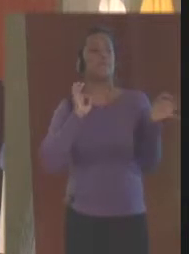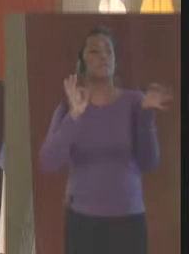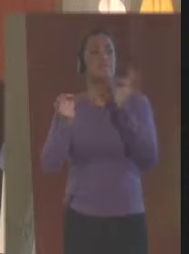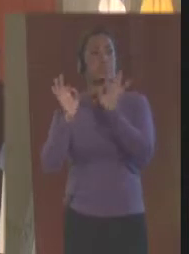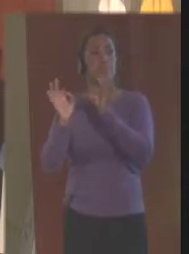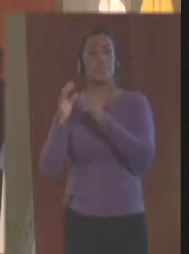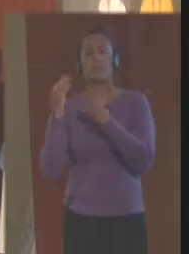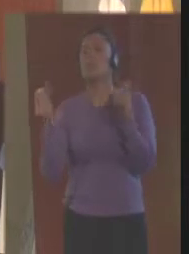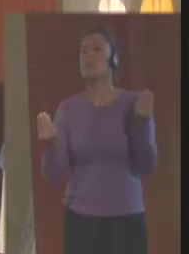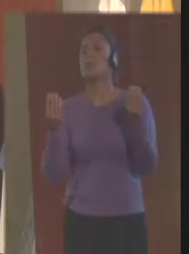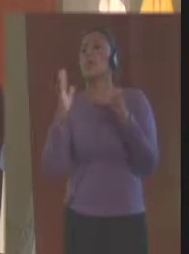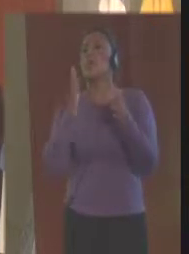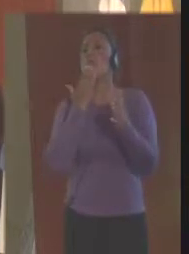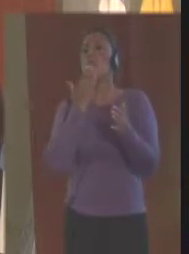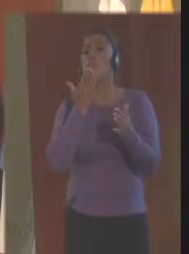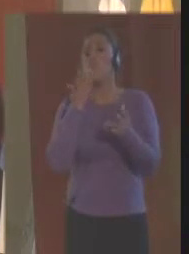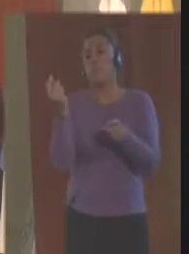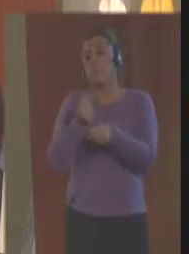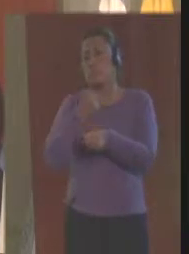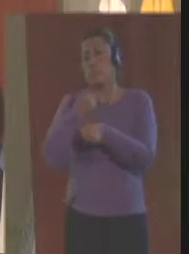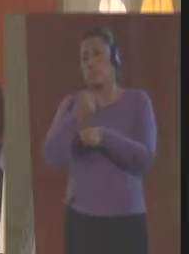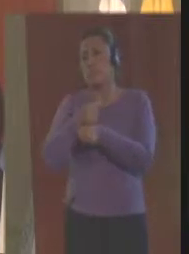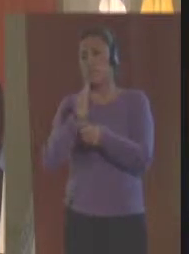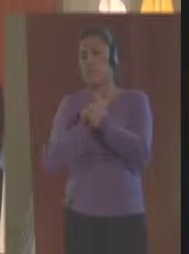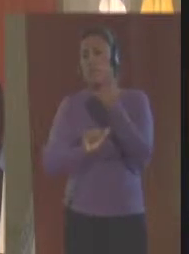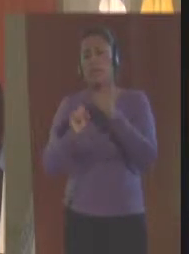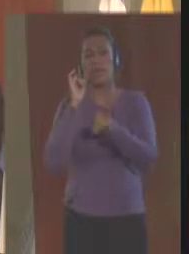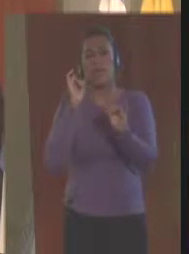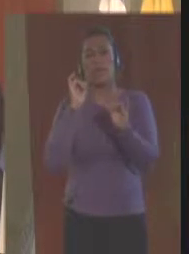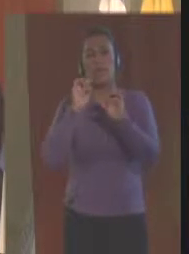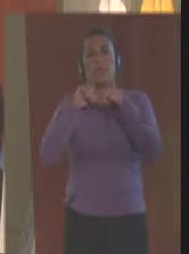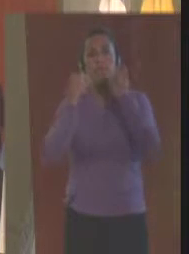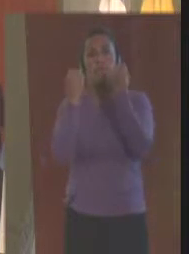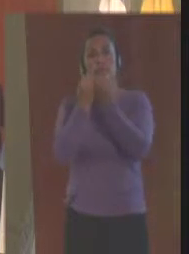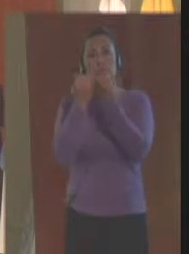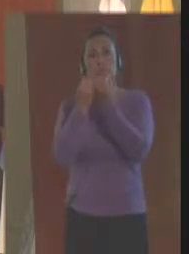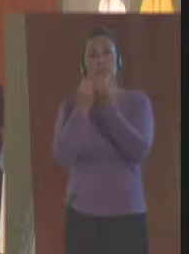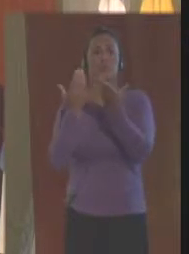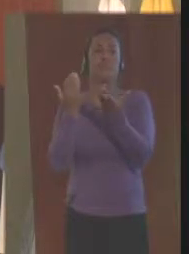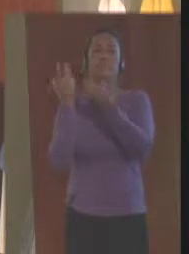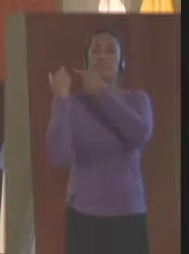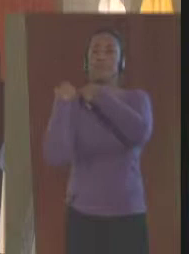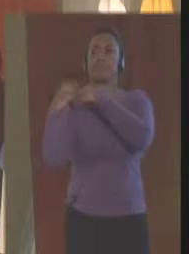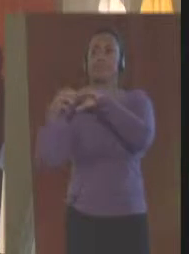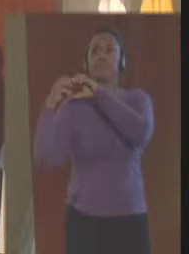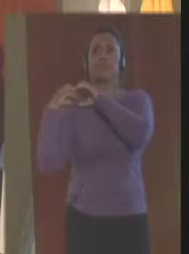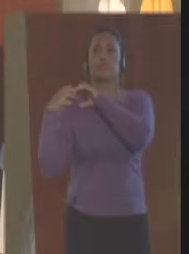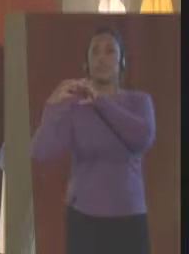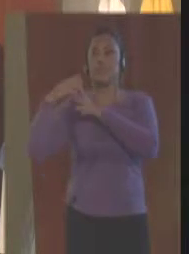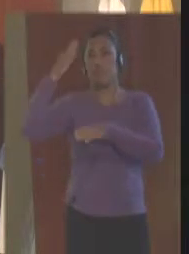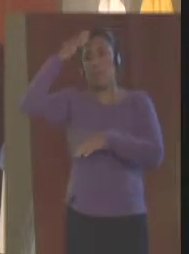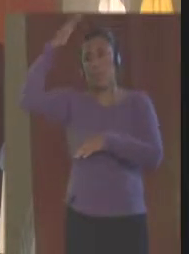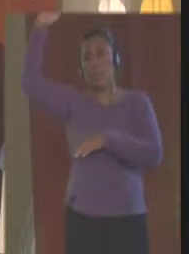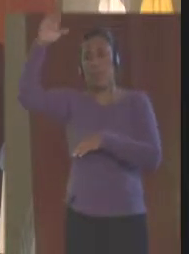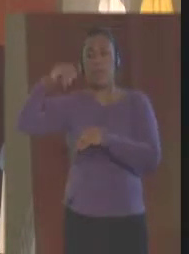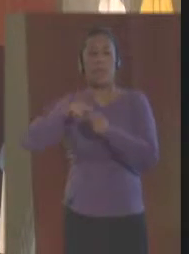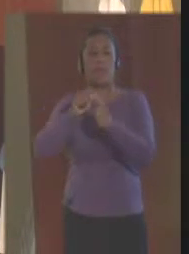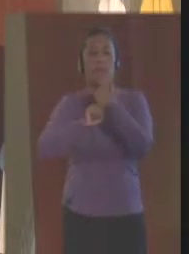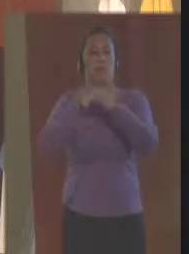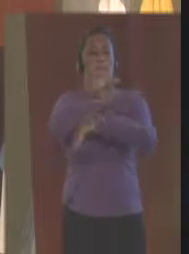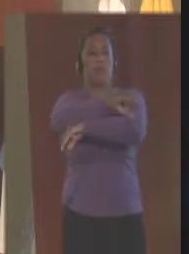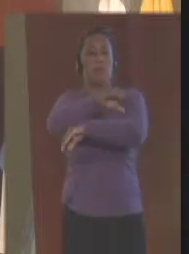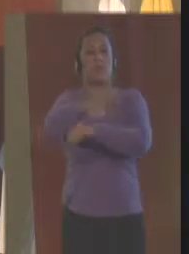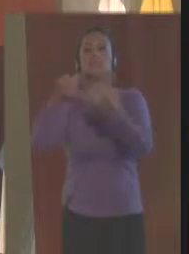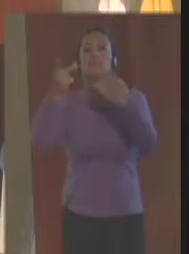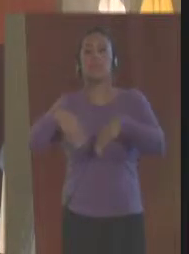claridad cuáles son las competencias de cada órgano del Estado, desde la perspectiva del gobierno central, del gobierno provincial y de los